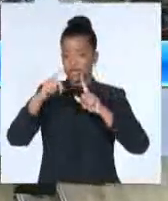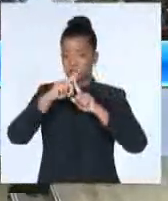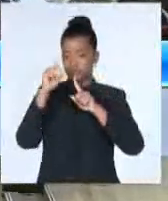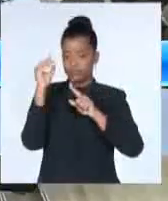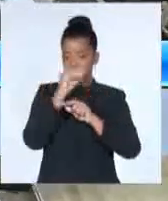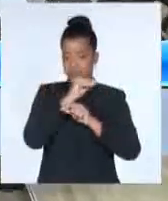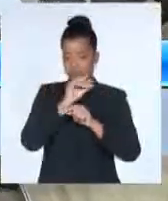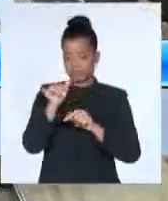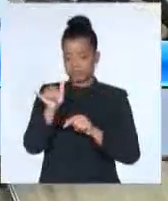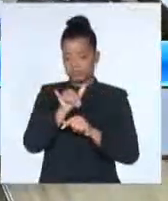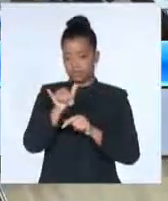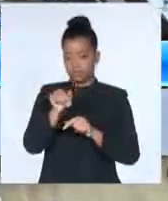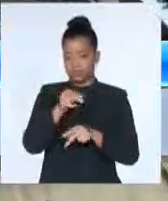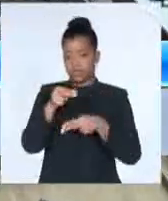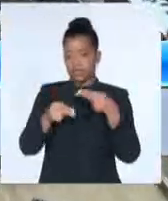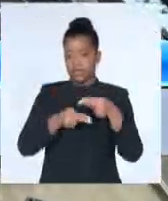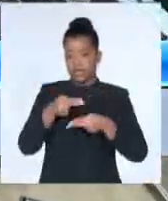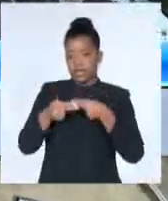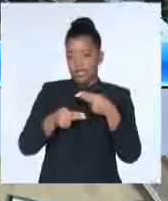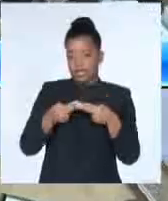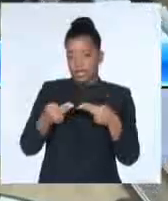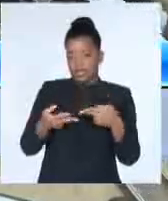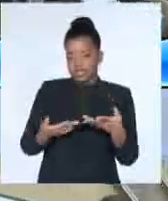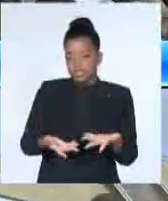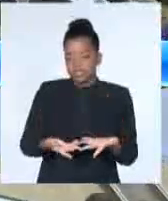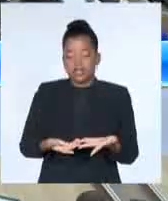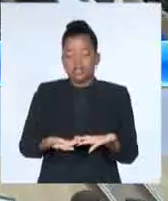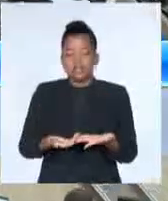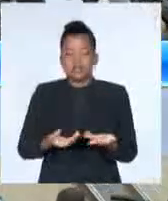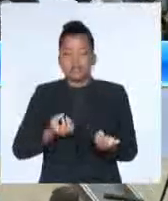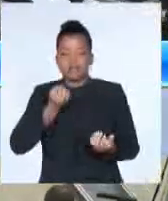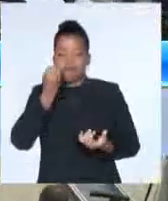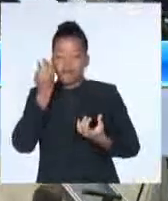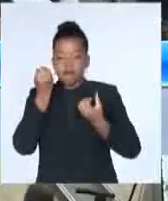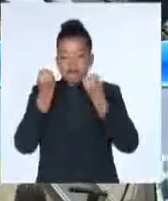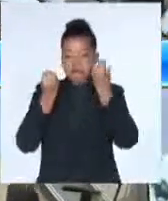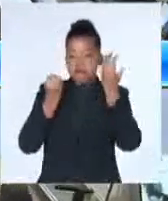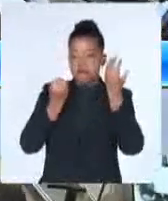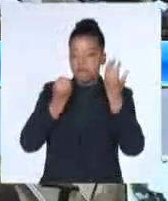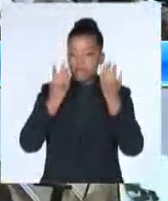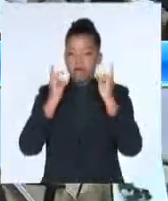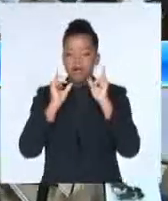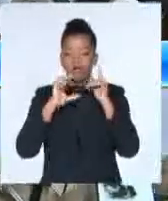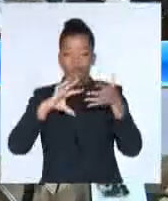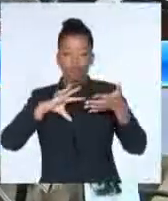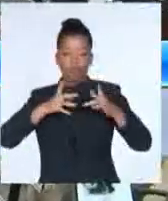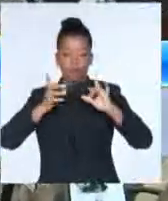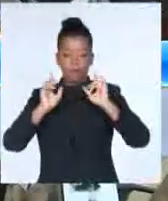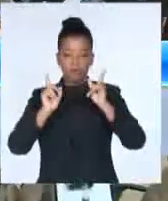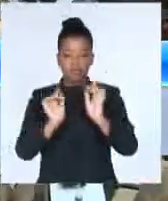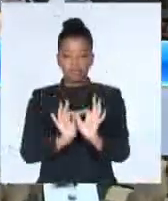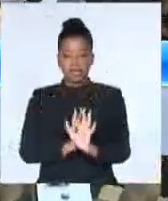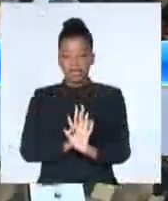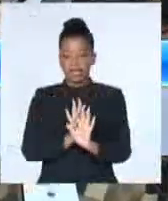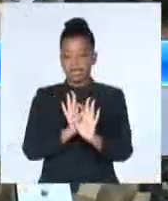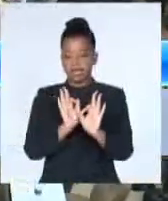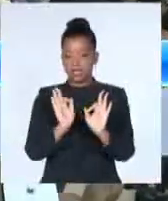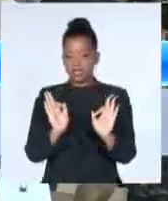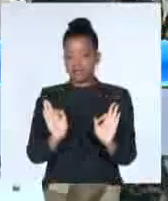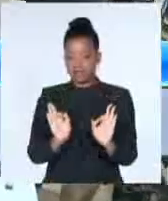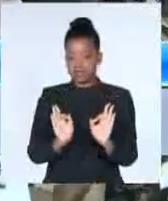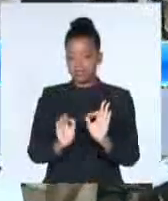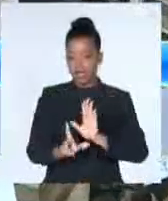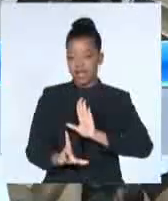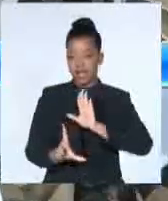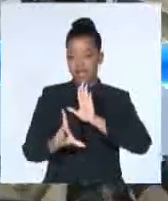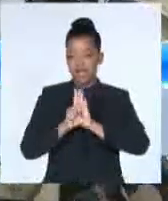de ecosistemas de innovación mediante la aplicación de incentivos y políticas, en particular promulgando la ley de